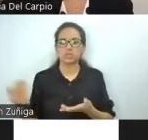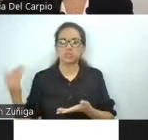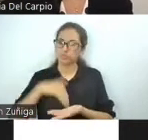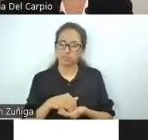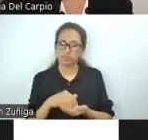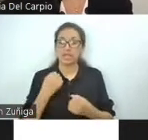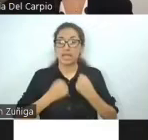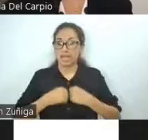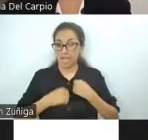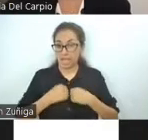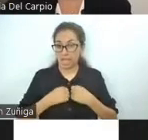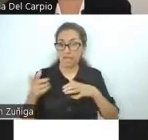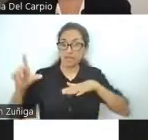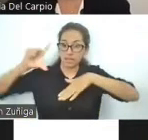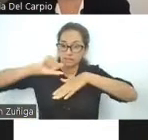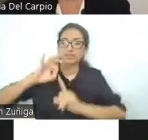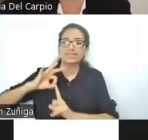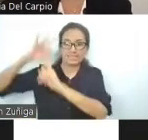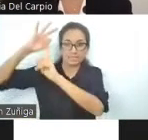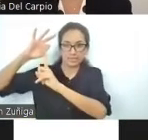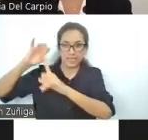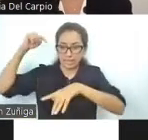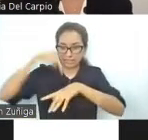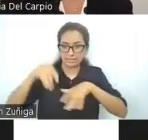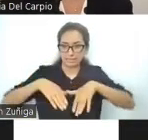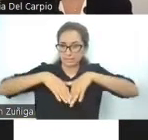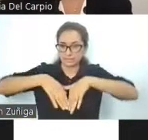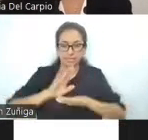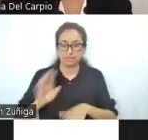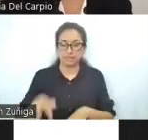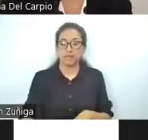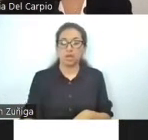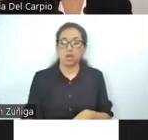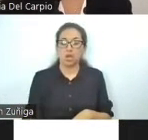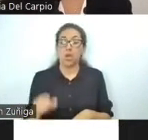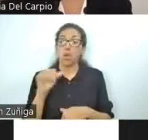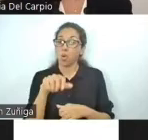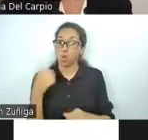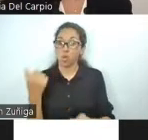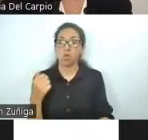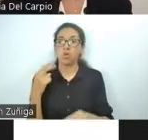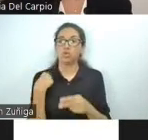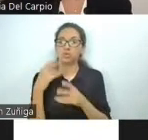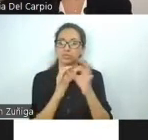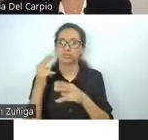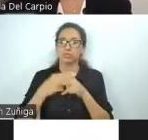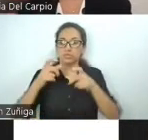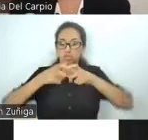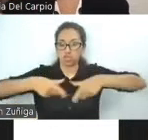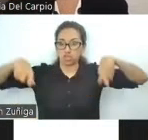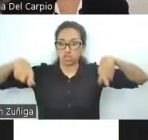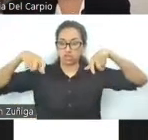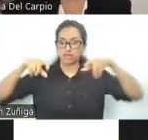el jabón especial para esta zona. Acá, en cuanto a productos, voy a hablar un poco sobre las toallas higiénicas